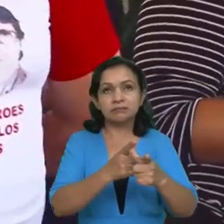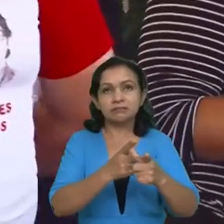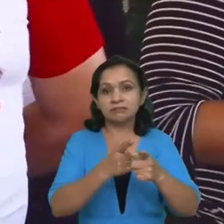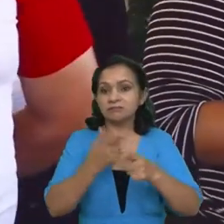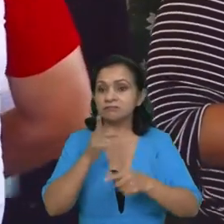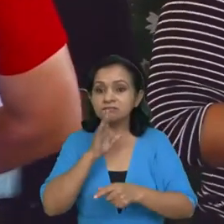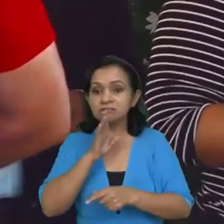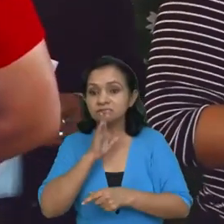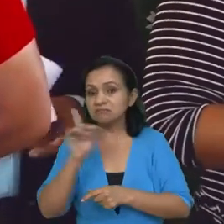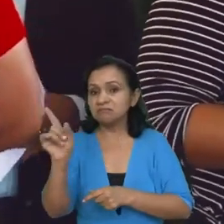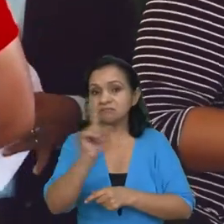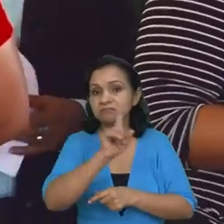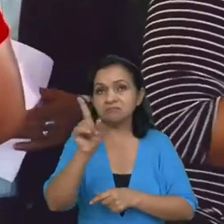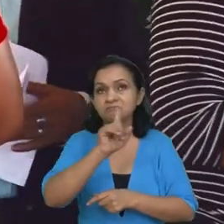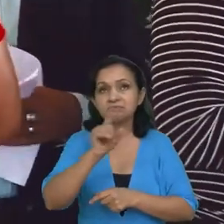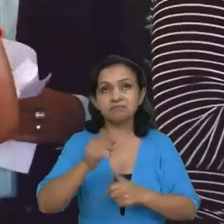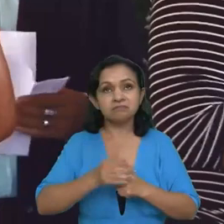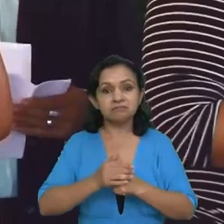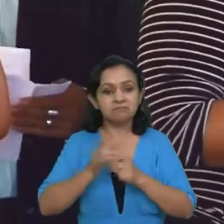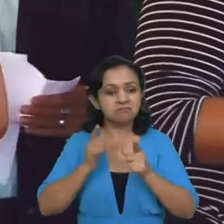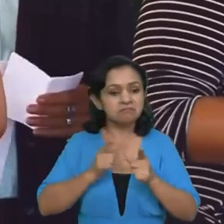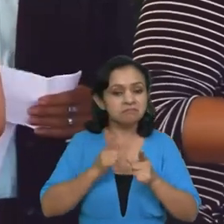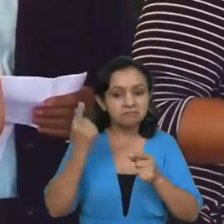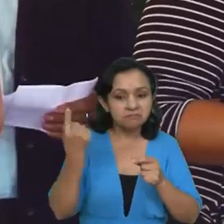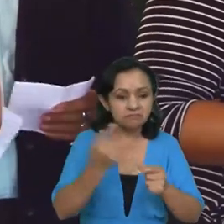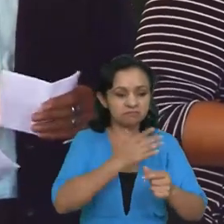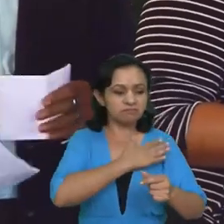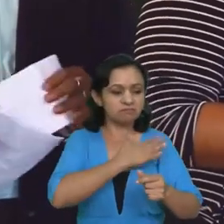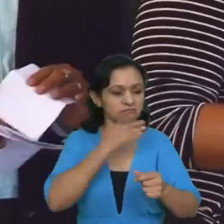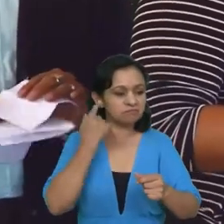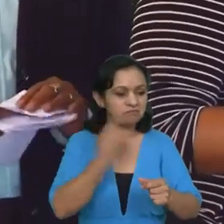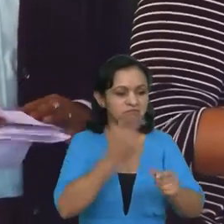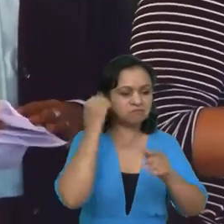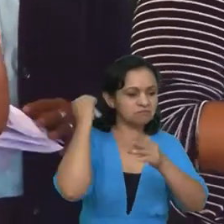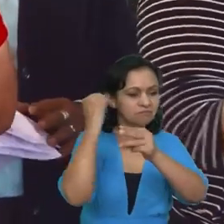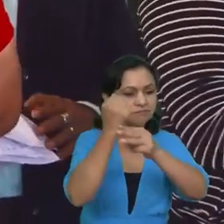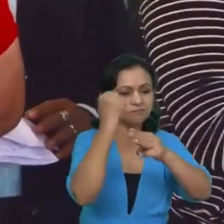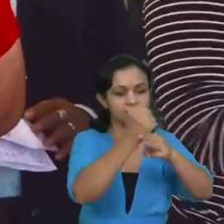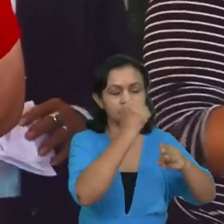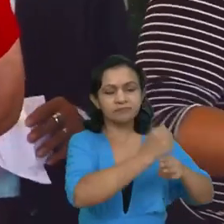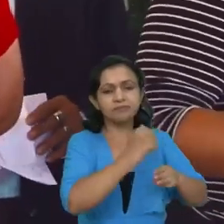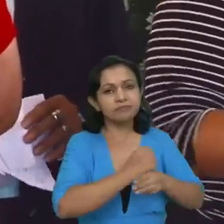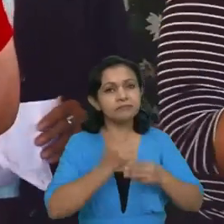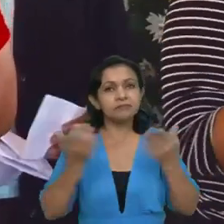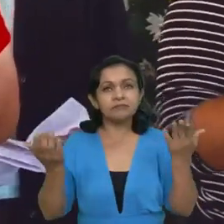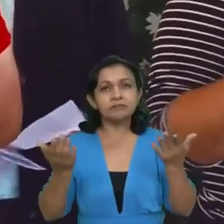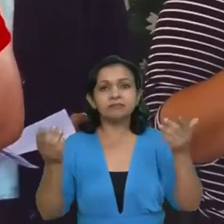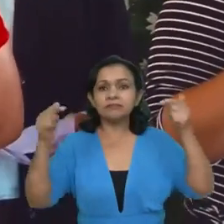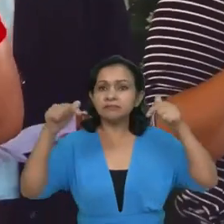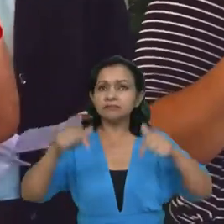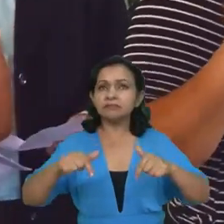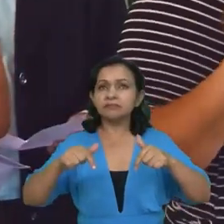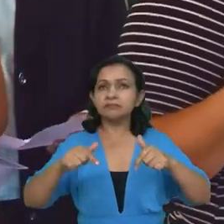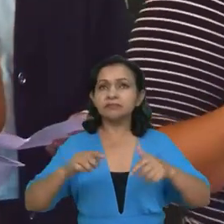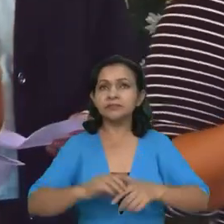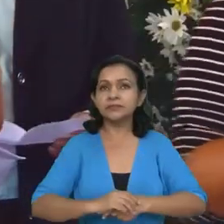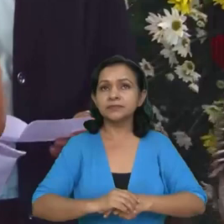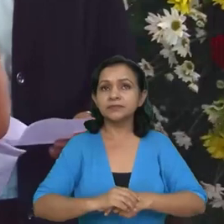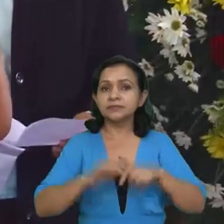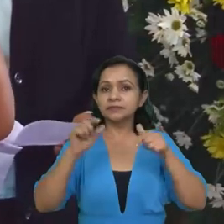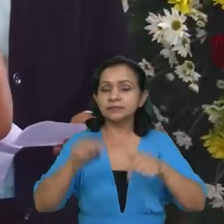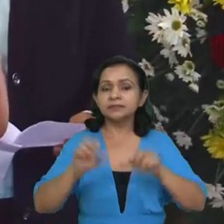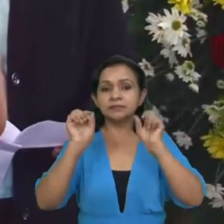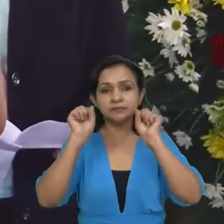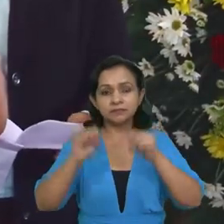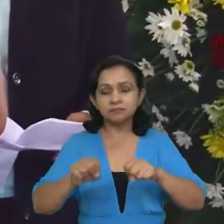hablando llegaban y arrasar así es sencillo y hoy acá se